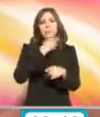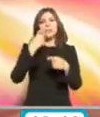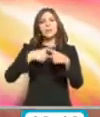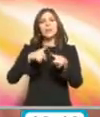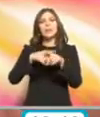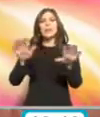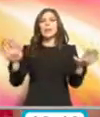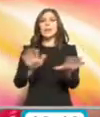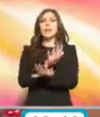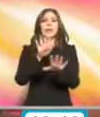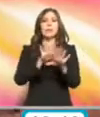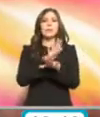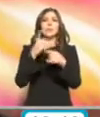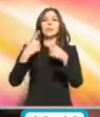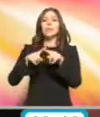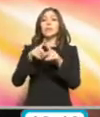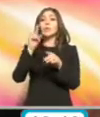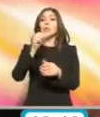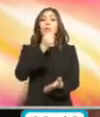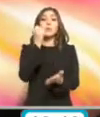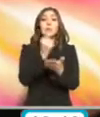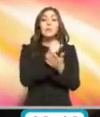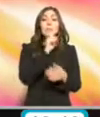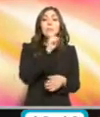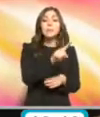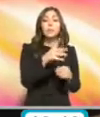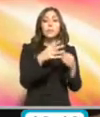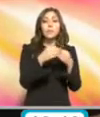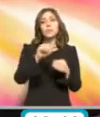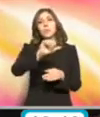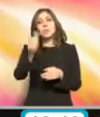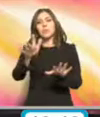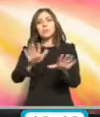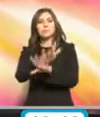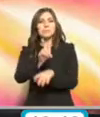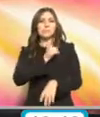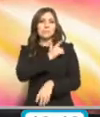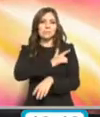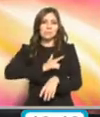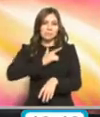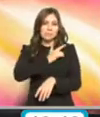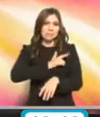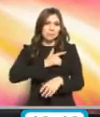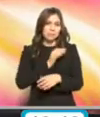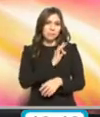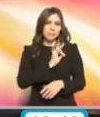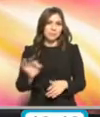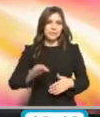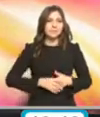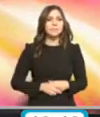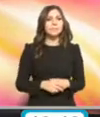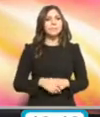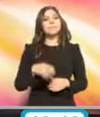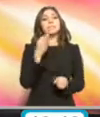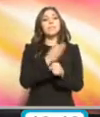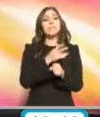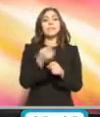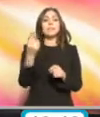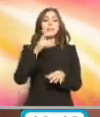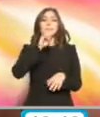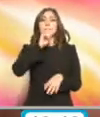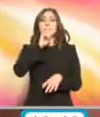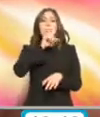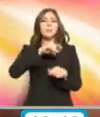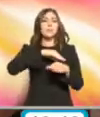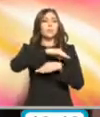que le puede cambiar cualquier ingrediente. A ver. Ahora, perdón, a ver si alcanza a ¿Qué ver voy allá. a hacer? Velo batiendo. Lo voy por batiendo. favorcito, Venga, exactamente. venga. Muévelo, muévelo. Lo